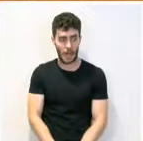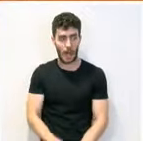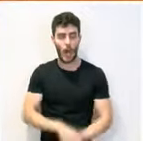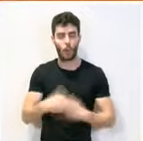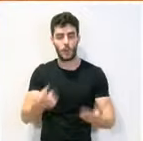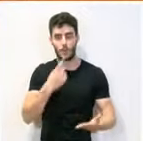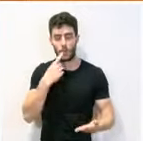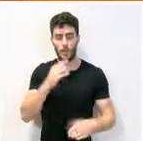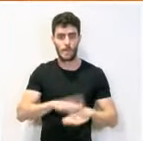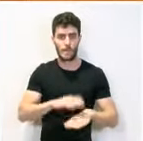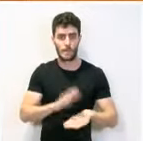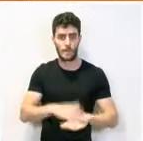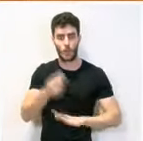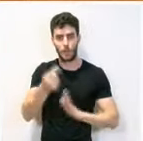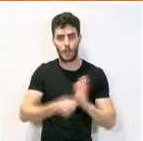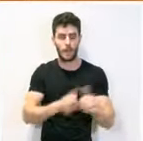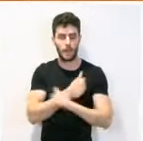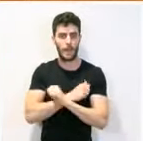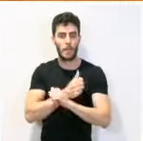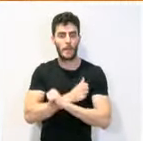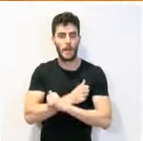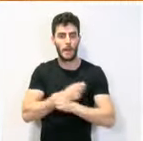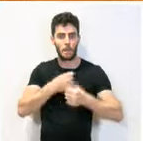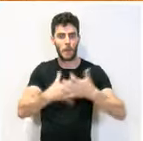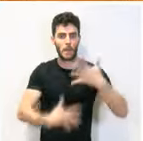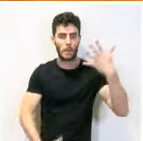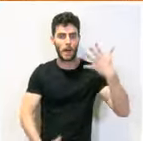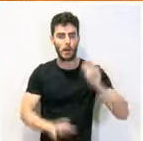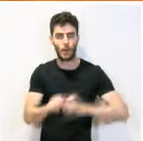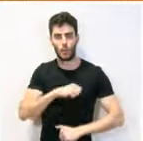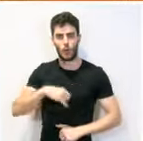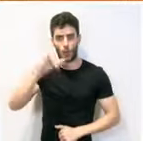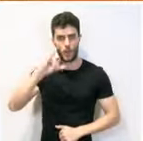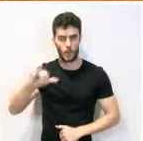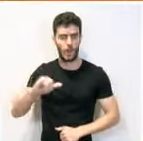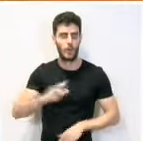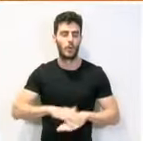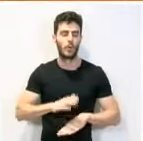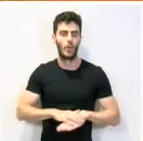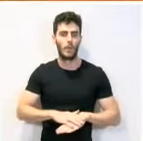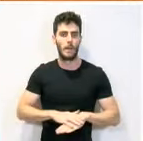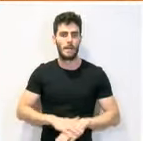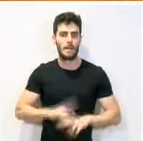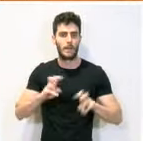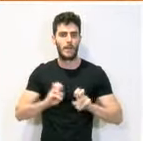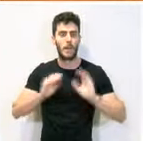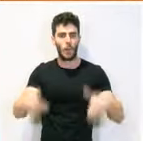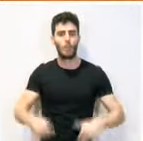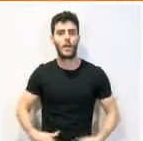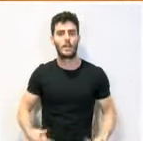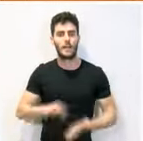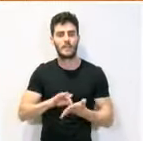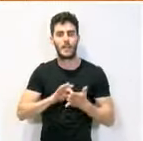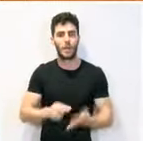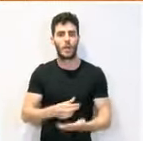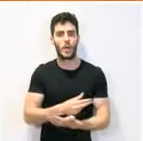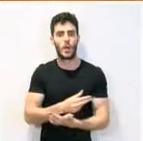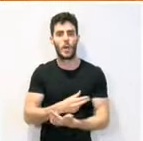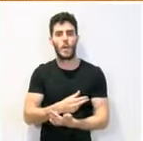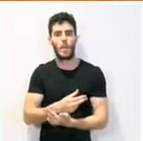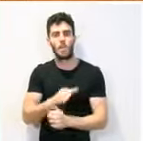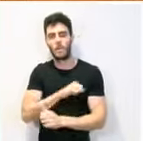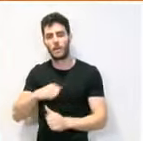que la culpa de las listas, del aumento de las listas de esperas en nuestra comunidad, provenía de la internalización de los servicios